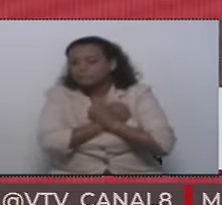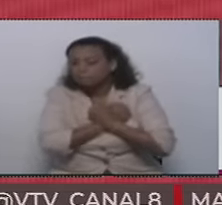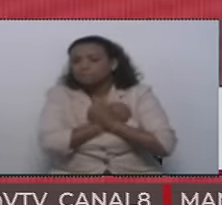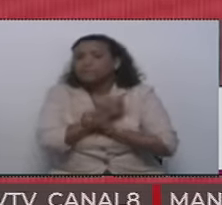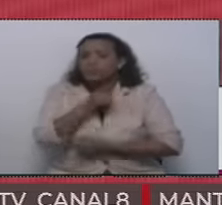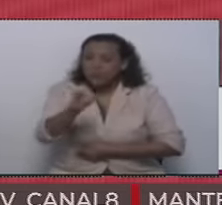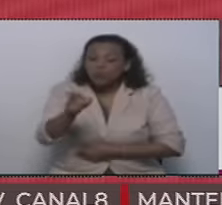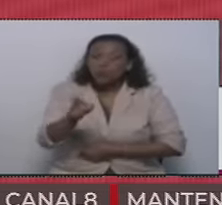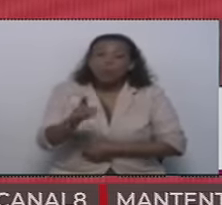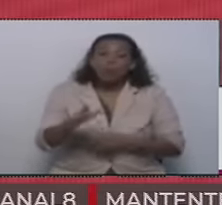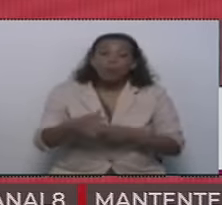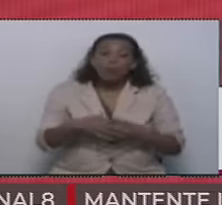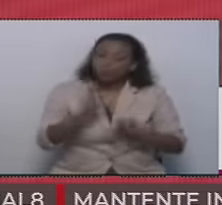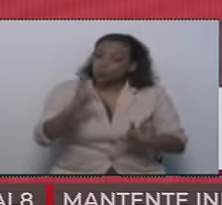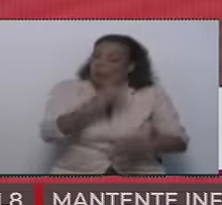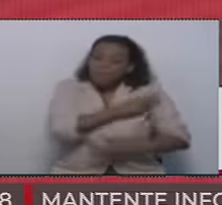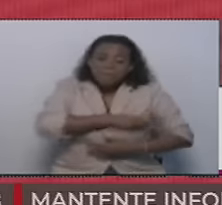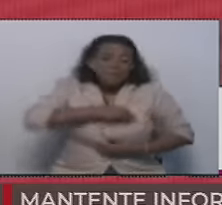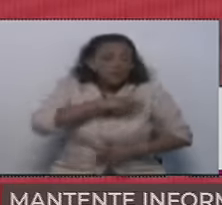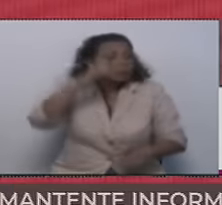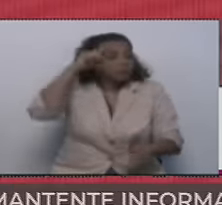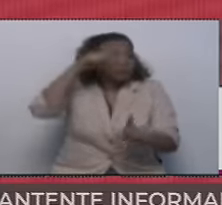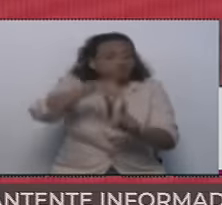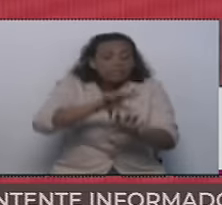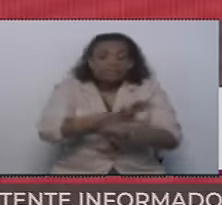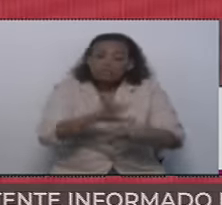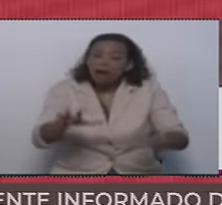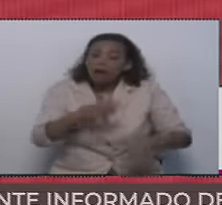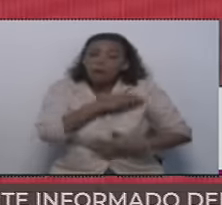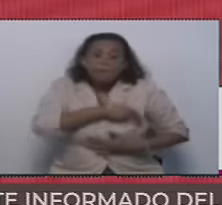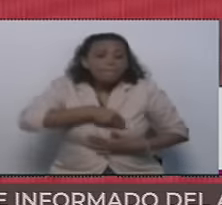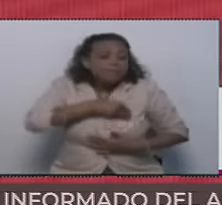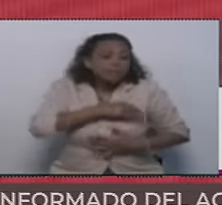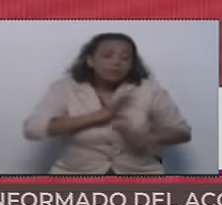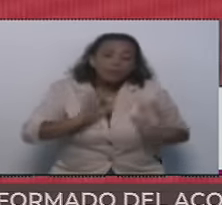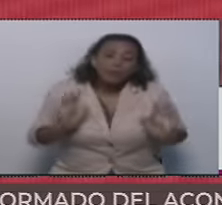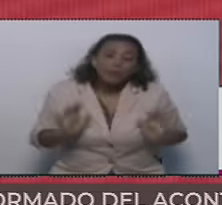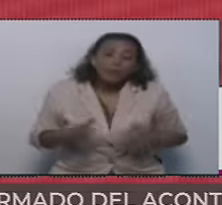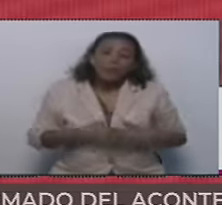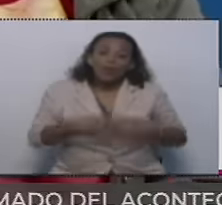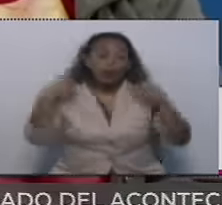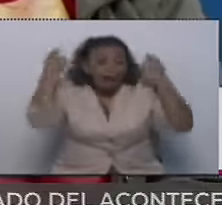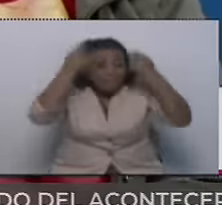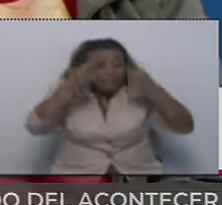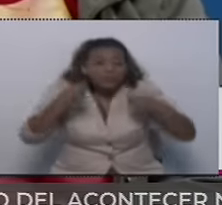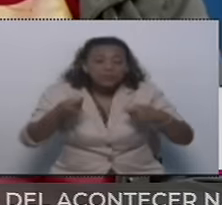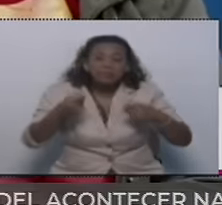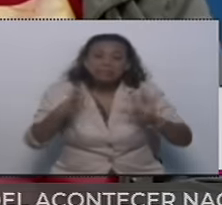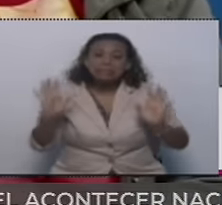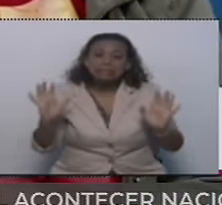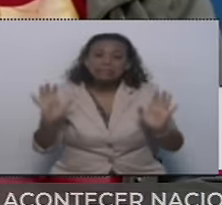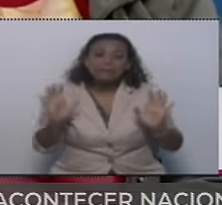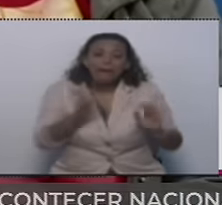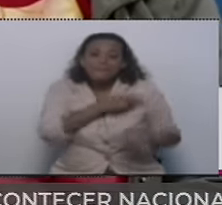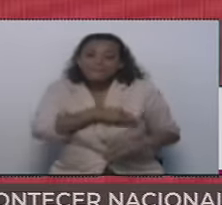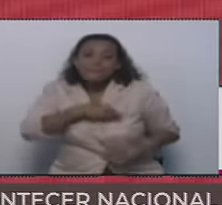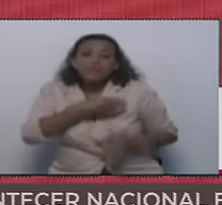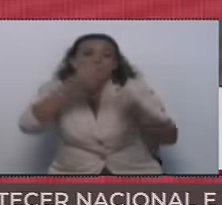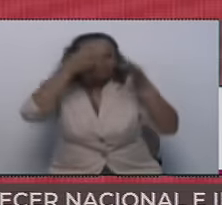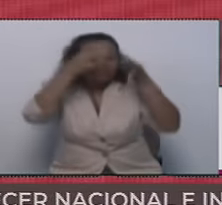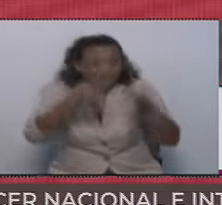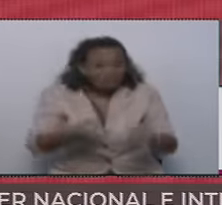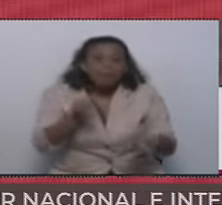Ella cumplió su misión. Uno puede decir, Caperucita, misión